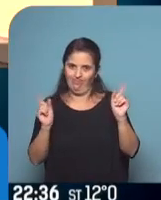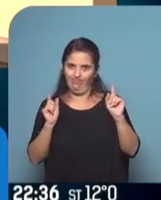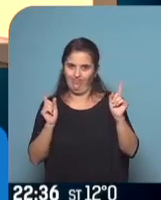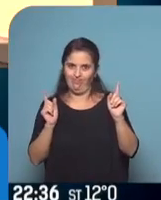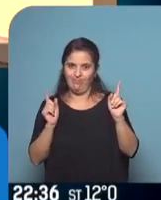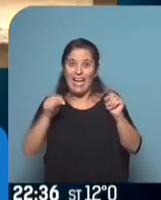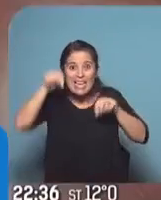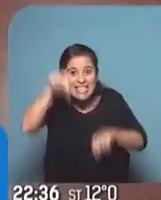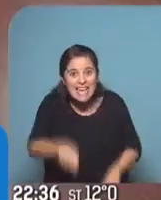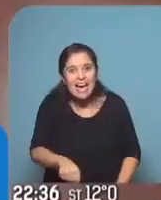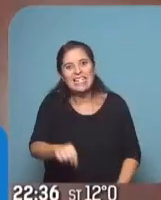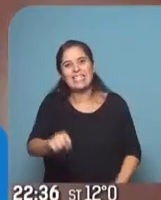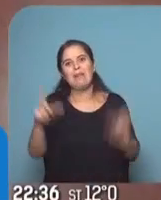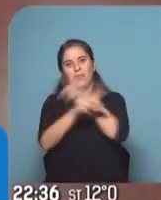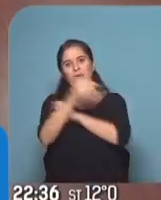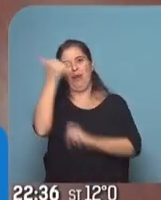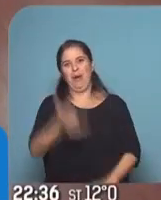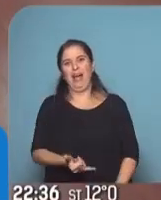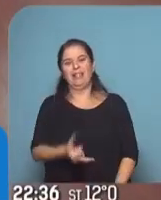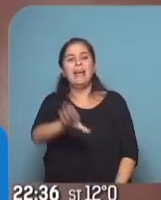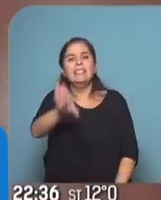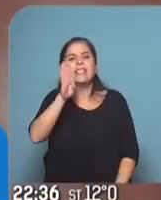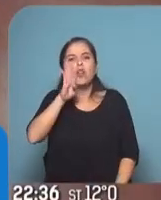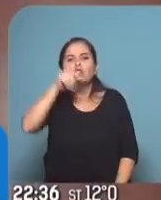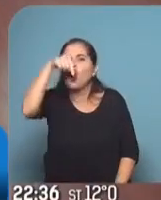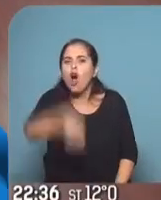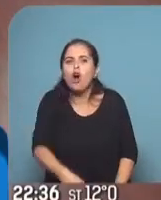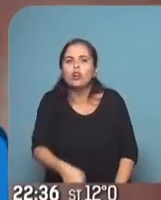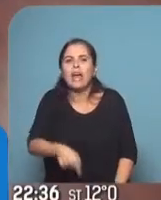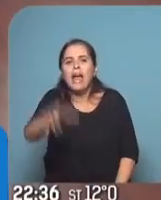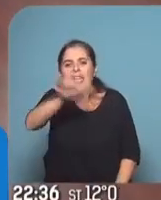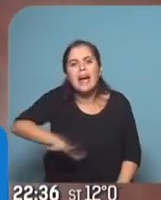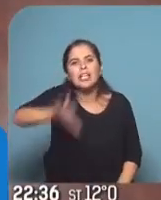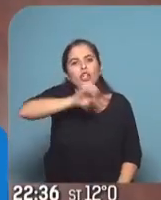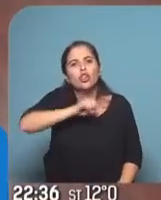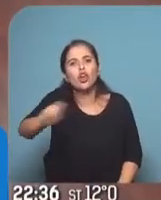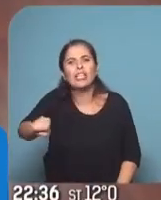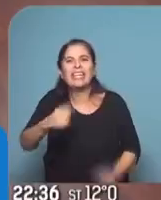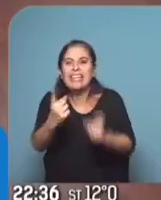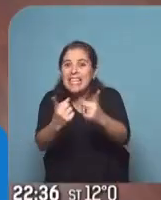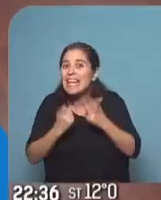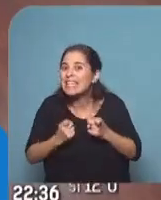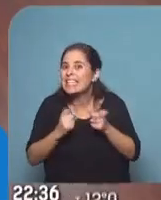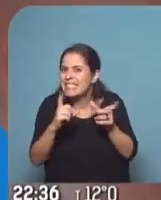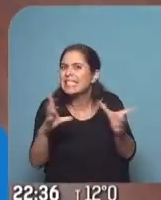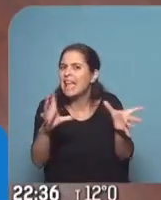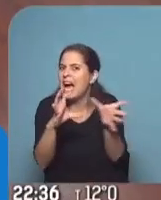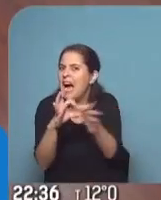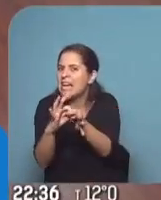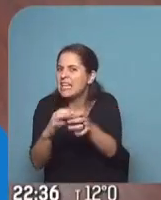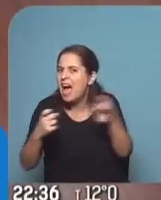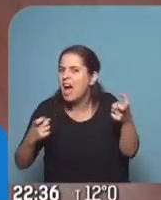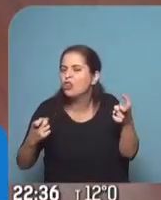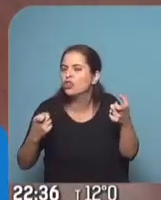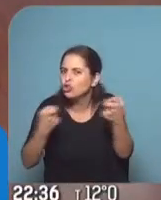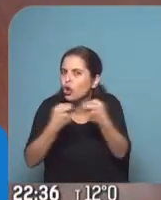actualmente. Actualmente Estados Unidos en la región de Medio Oriente necesita aliados y eso